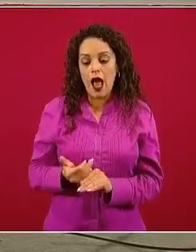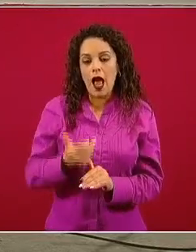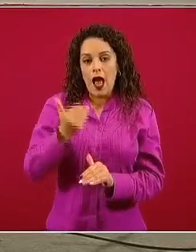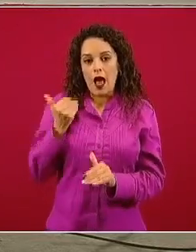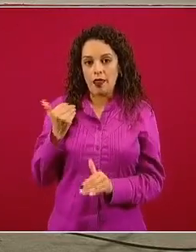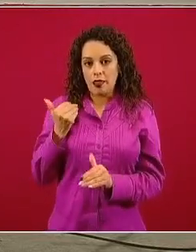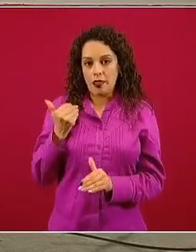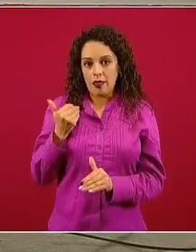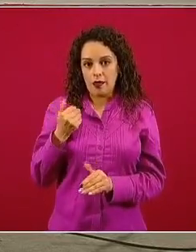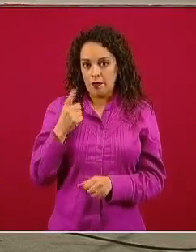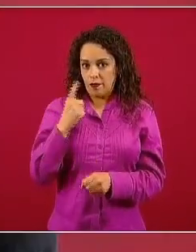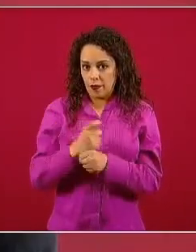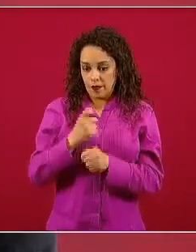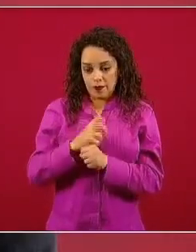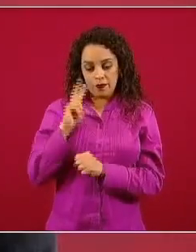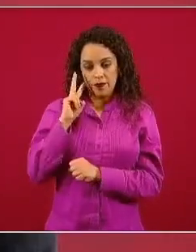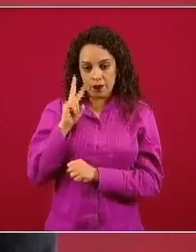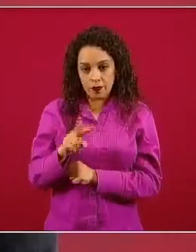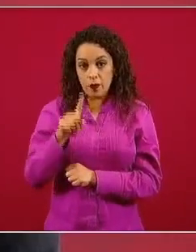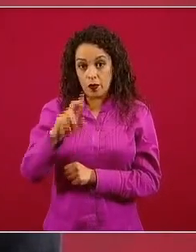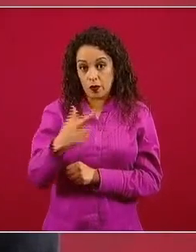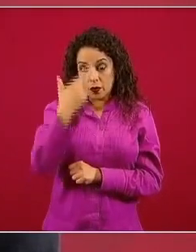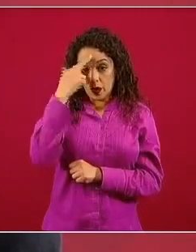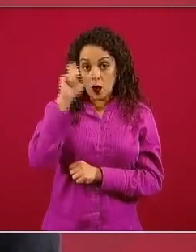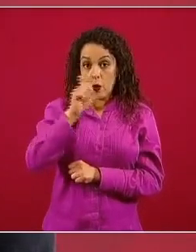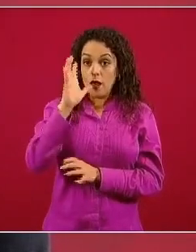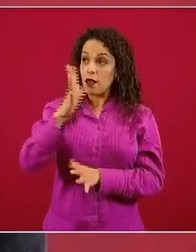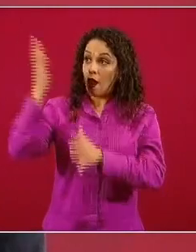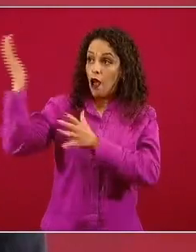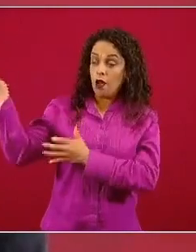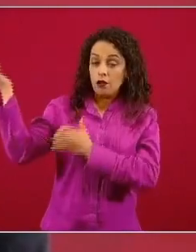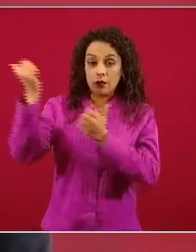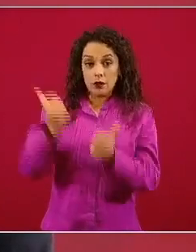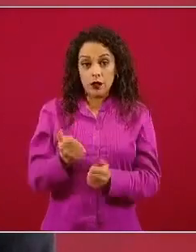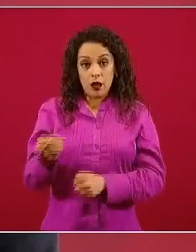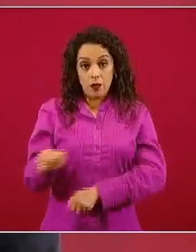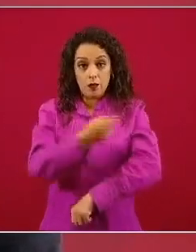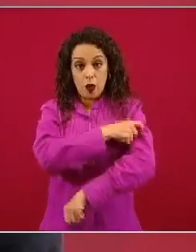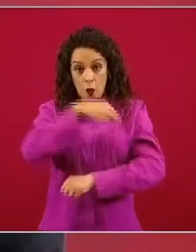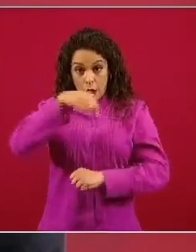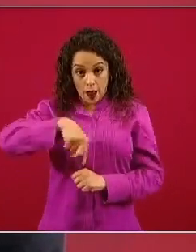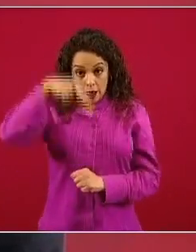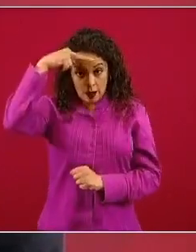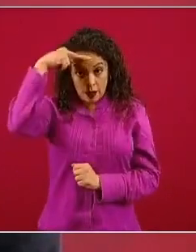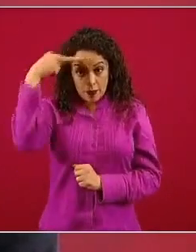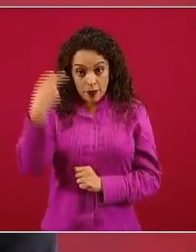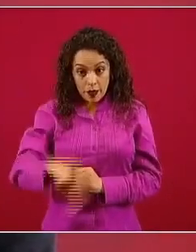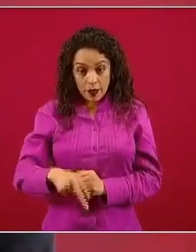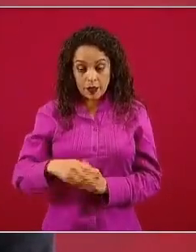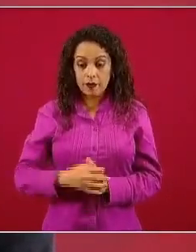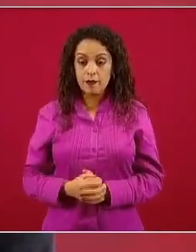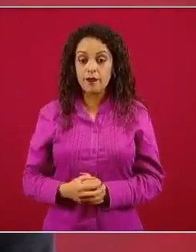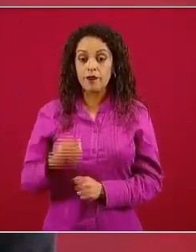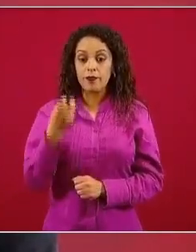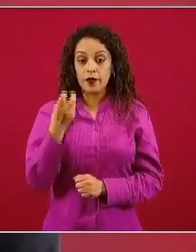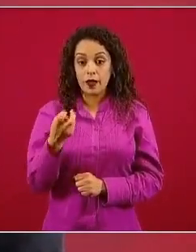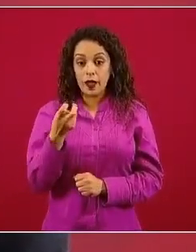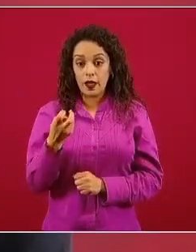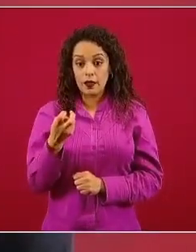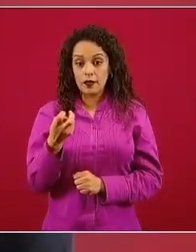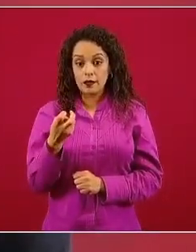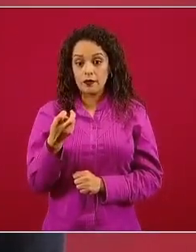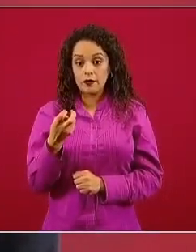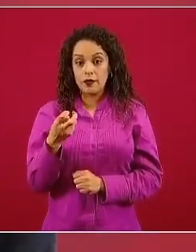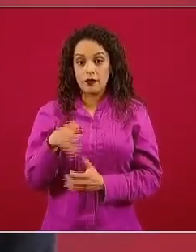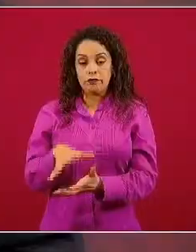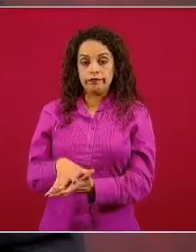que cuando en su momento la vacuna llegue físicamente al país, estos lotes de vacuna